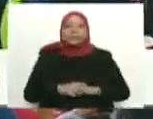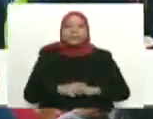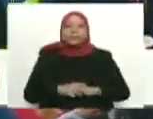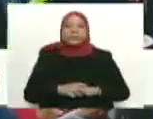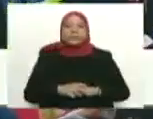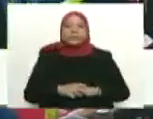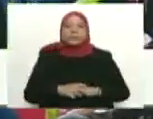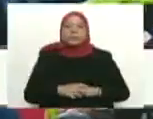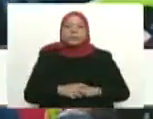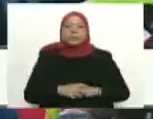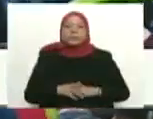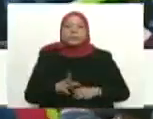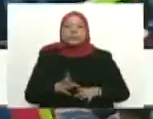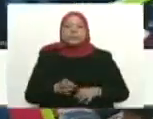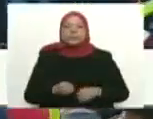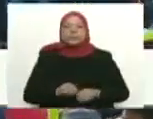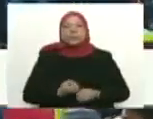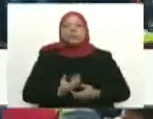Agarren aire, pues.